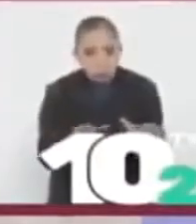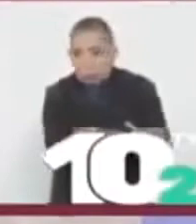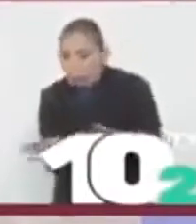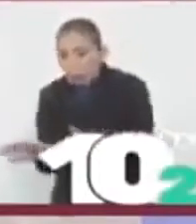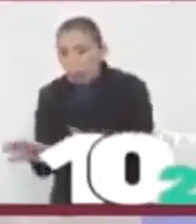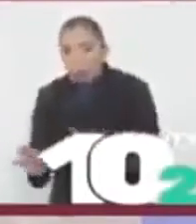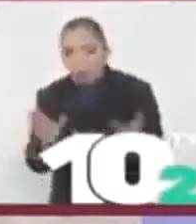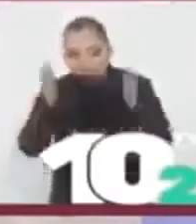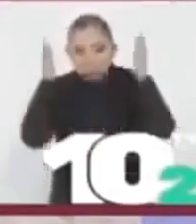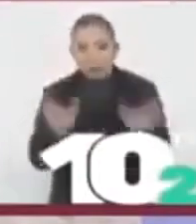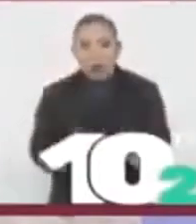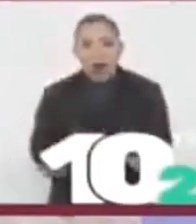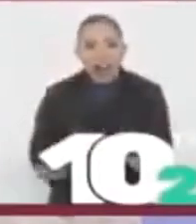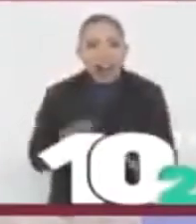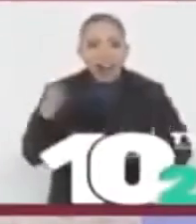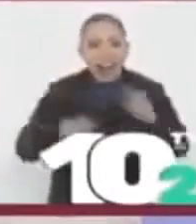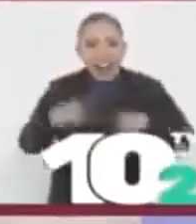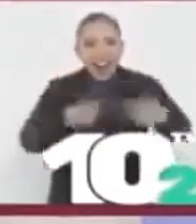Que cambie su rapidez.